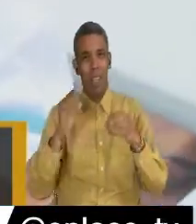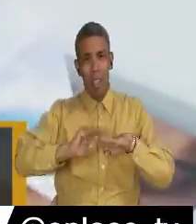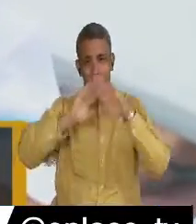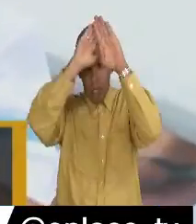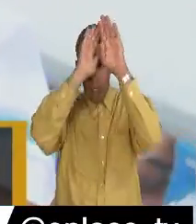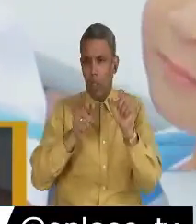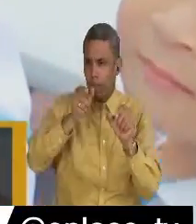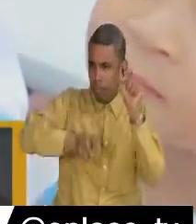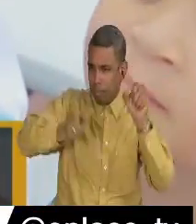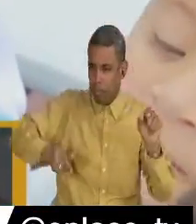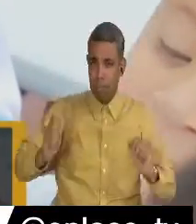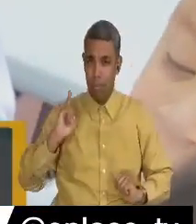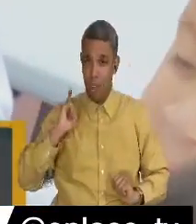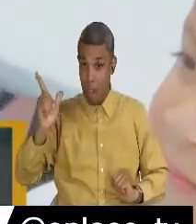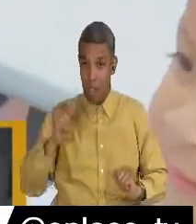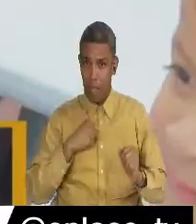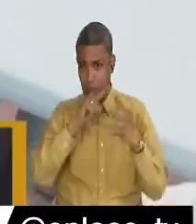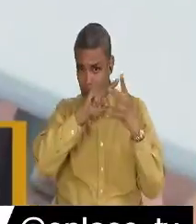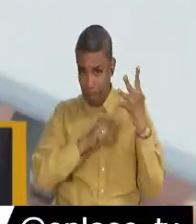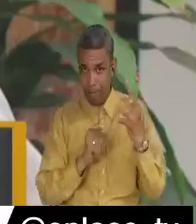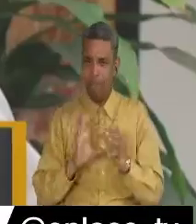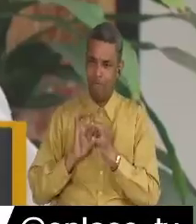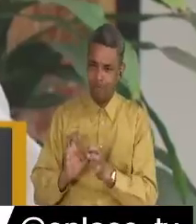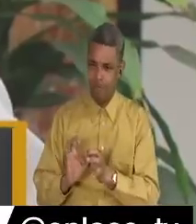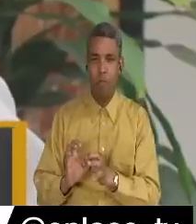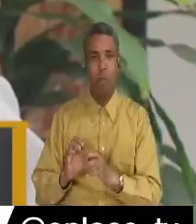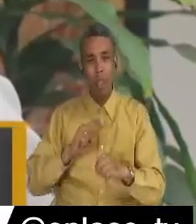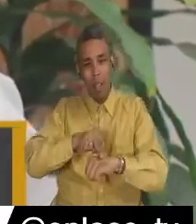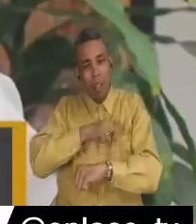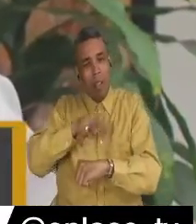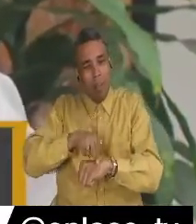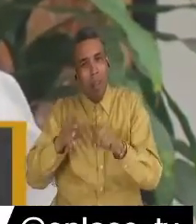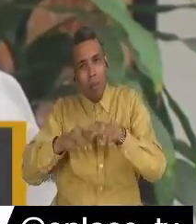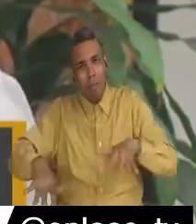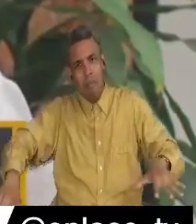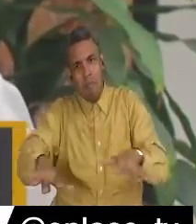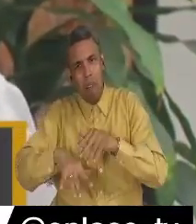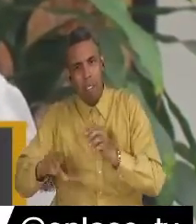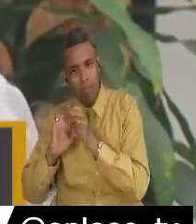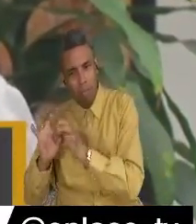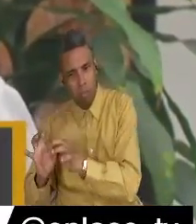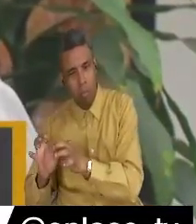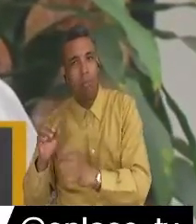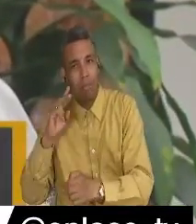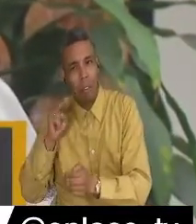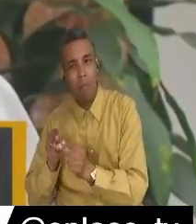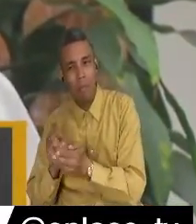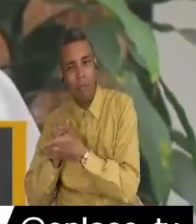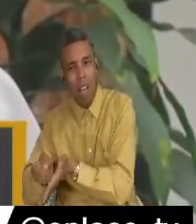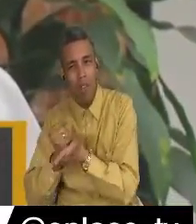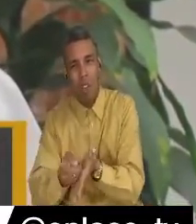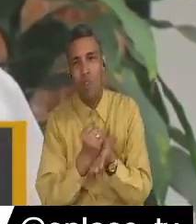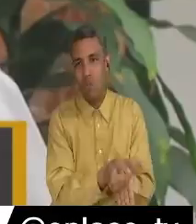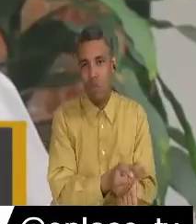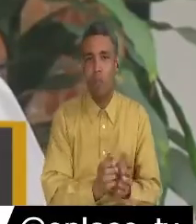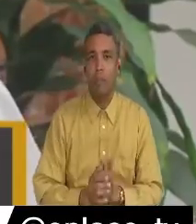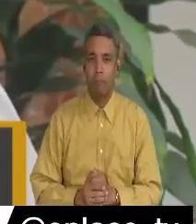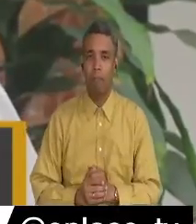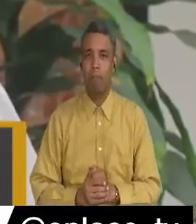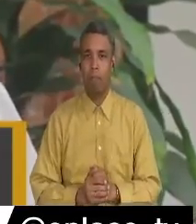la estrategia ambiental Club Amigos de la Tierra. Y todos hemos articulado los esfuerzos para llevar a cabo esta actividad y